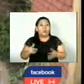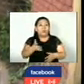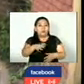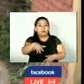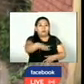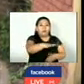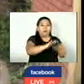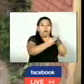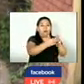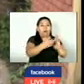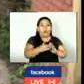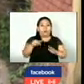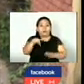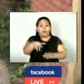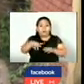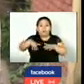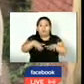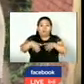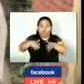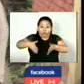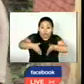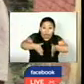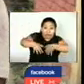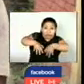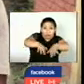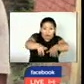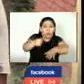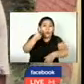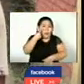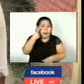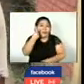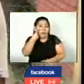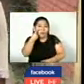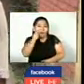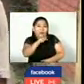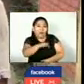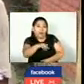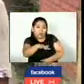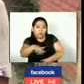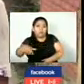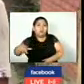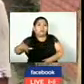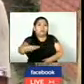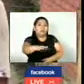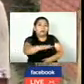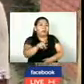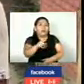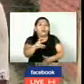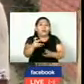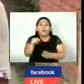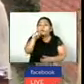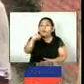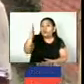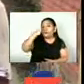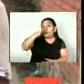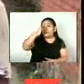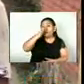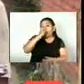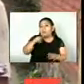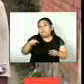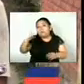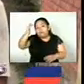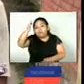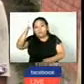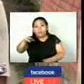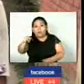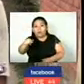caseríos acá en lo que es la cuenca del lago nosotros cuidamos lo que es el lago de Coatepeque que no lo queremos contaminar yo creo